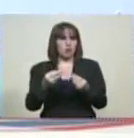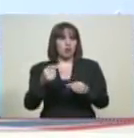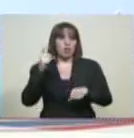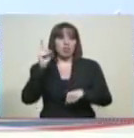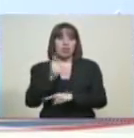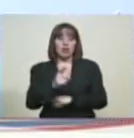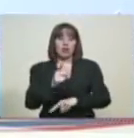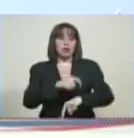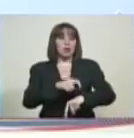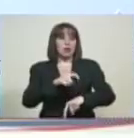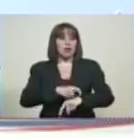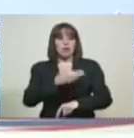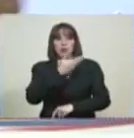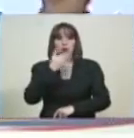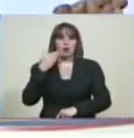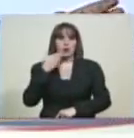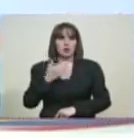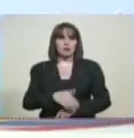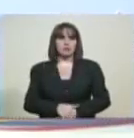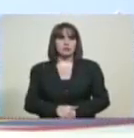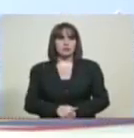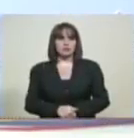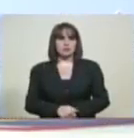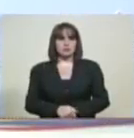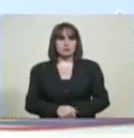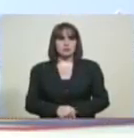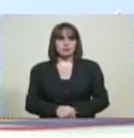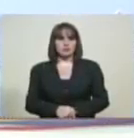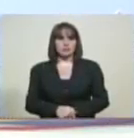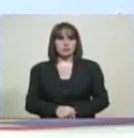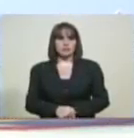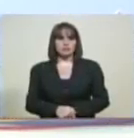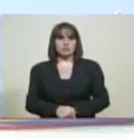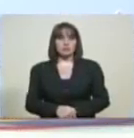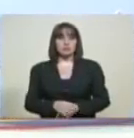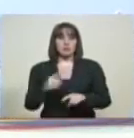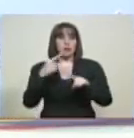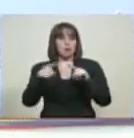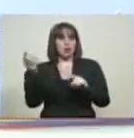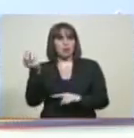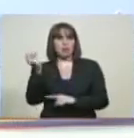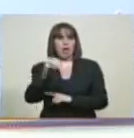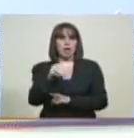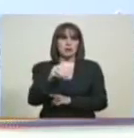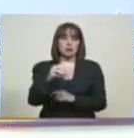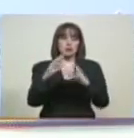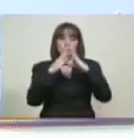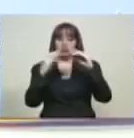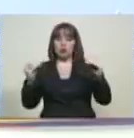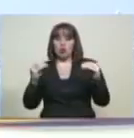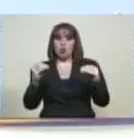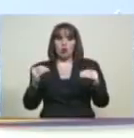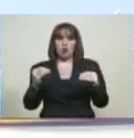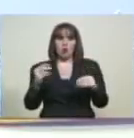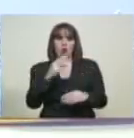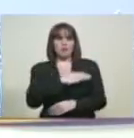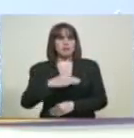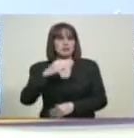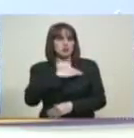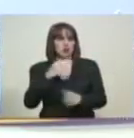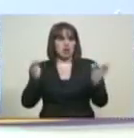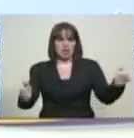mejorar tenemos que lograrlo pero además todos los hogares clave todos